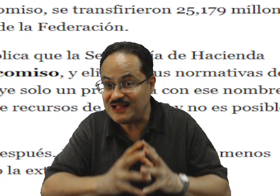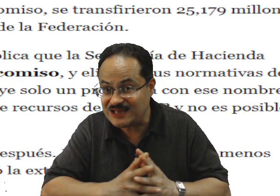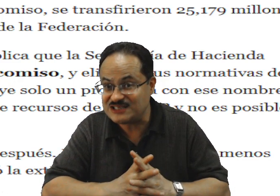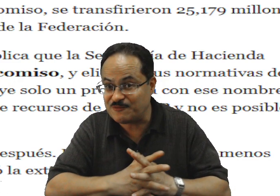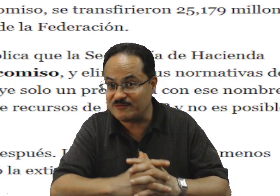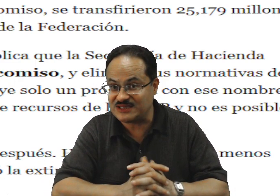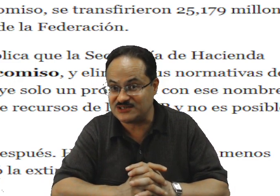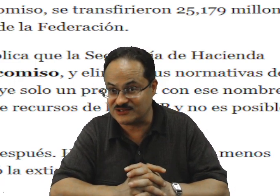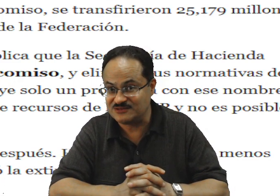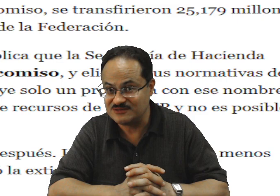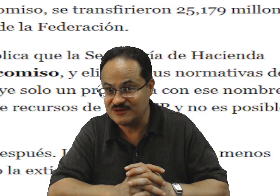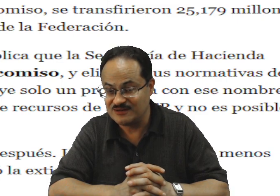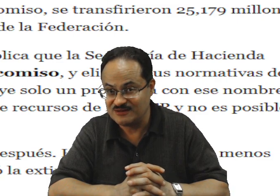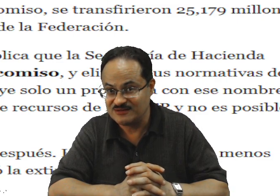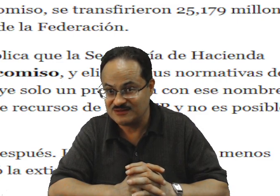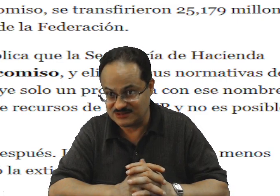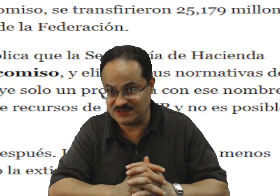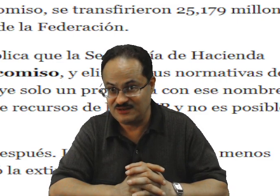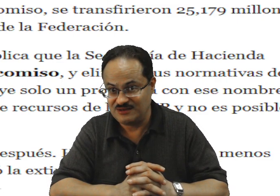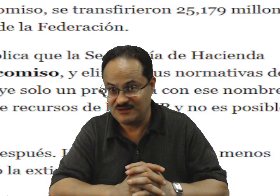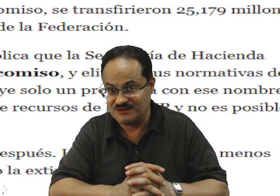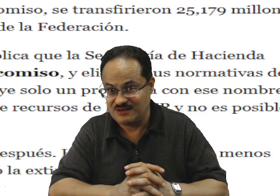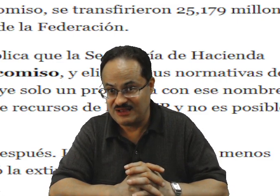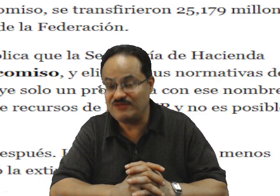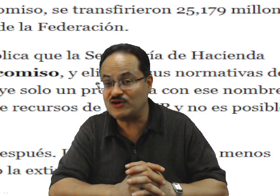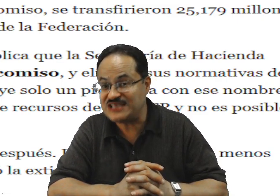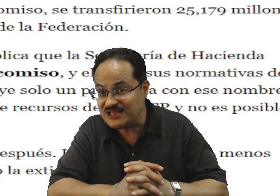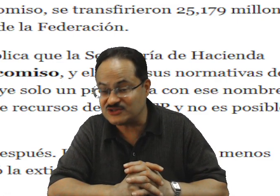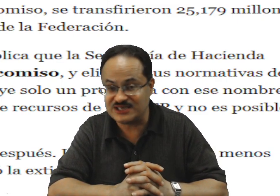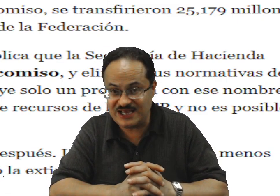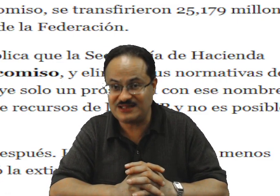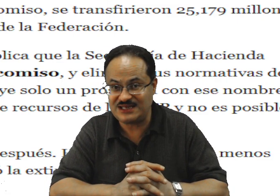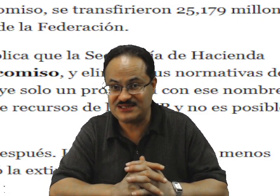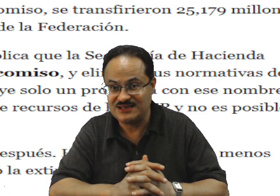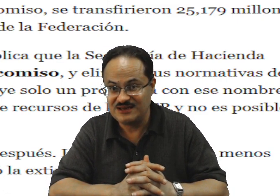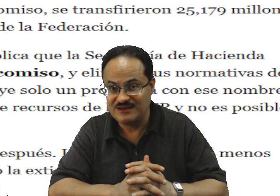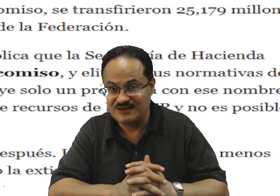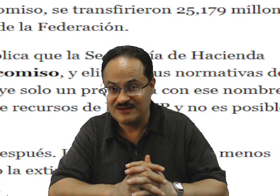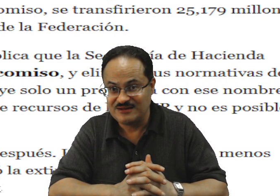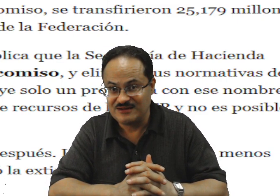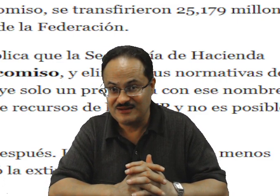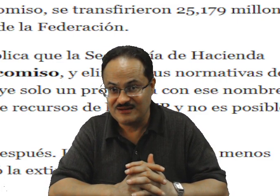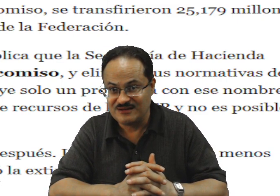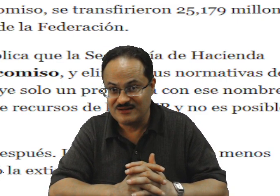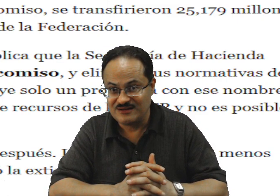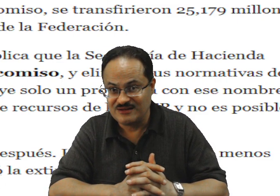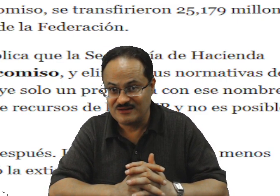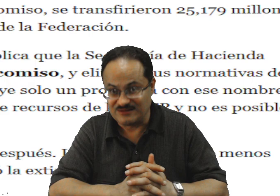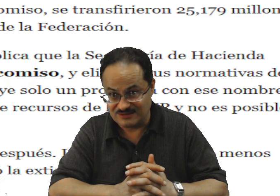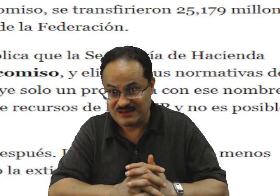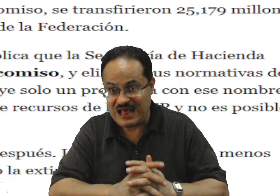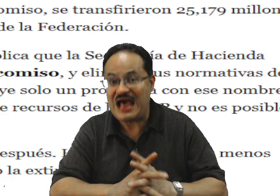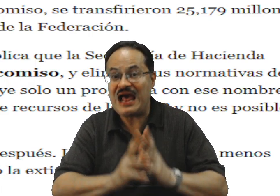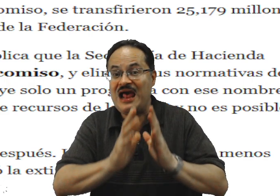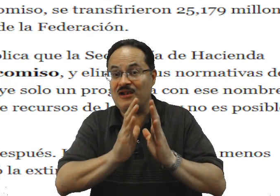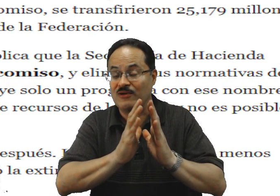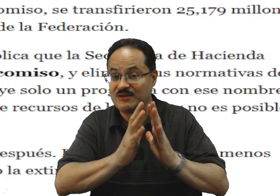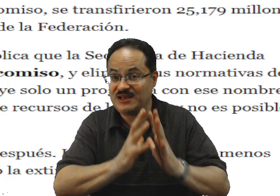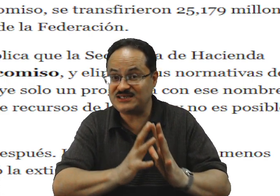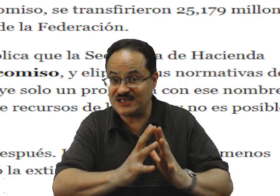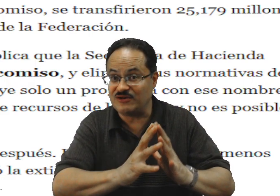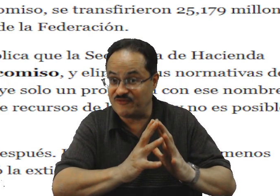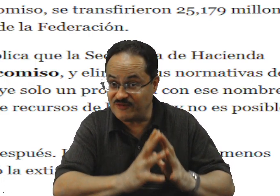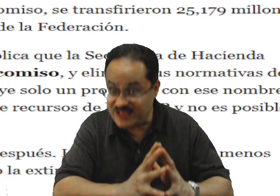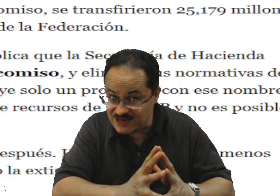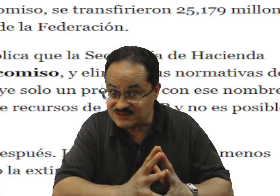la cuarta transformación en dos años siguientes a lo que